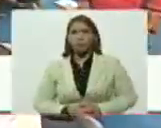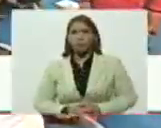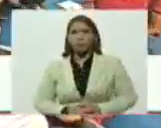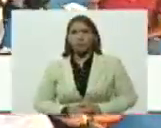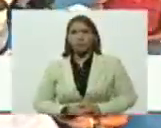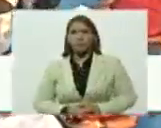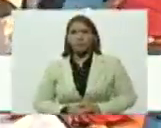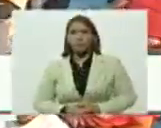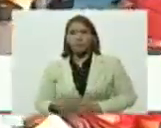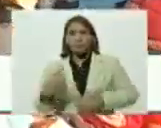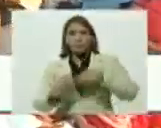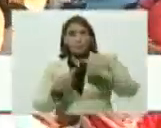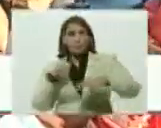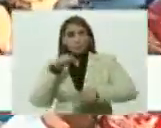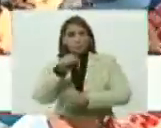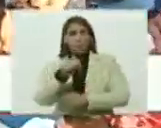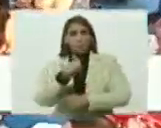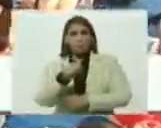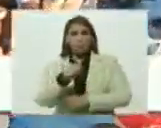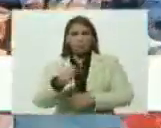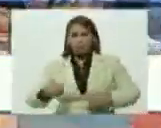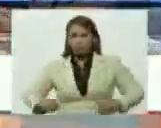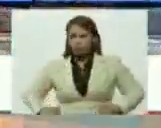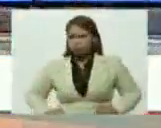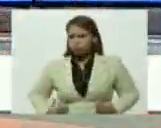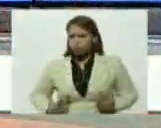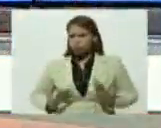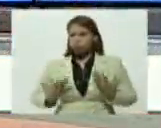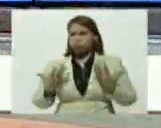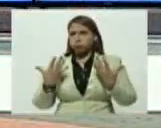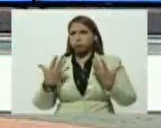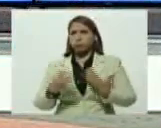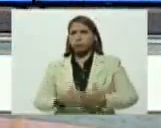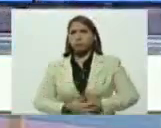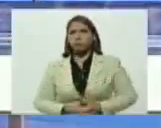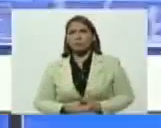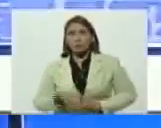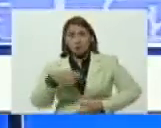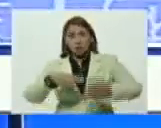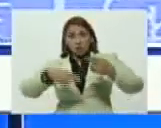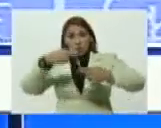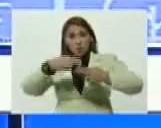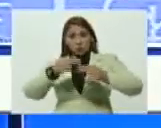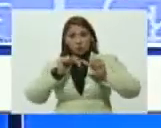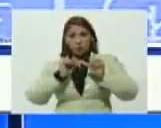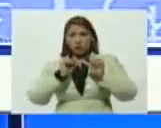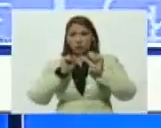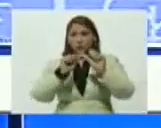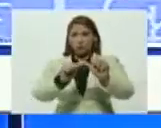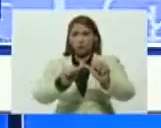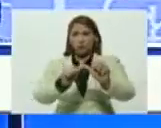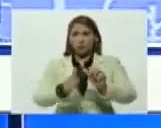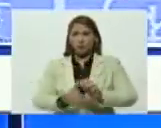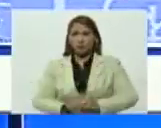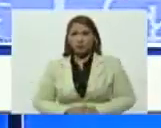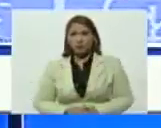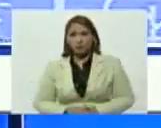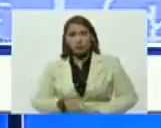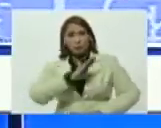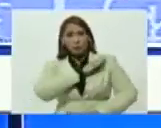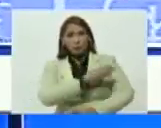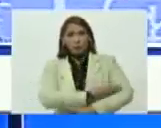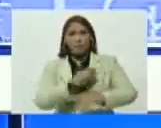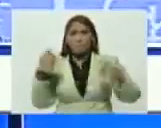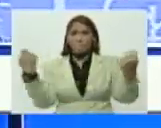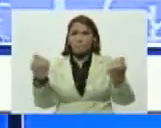Porque la revolución, en esencia, es la construcción permanente del poder